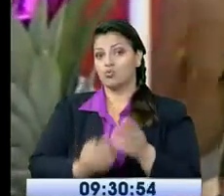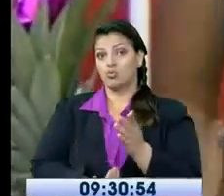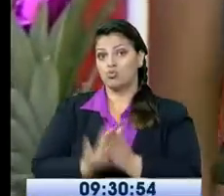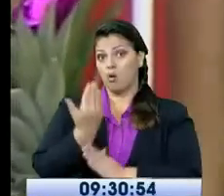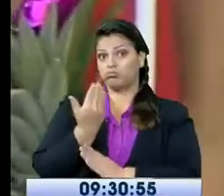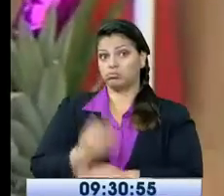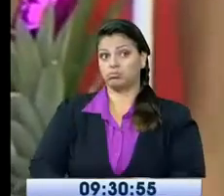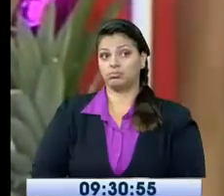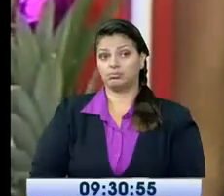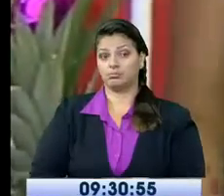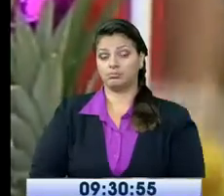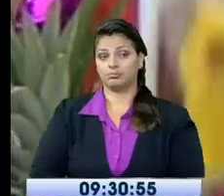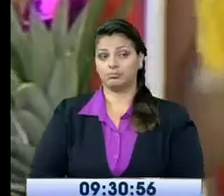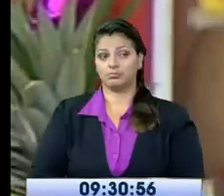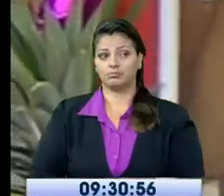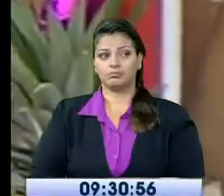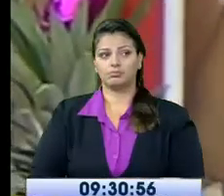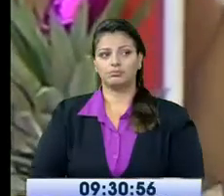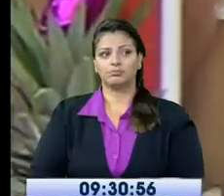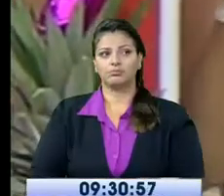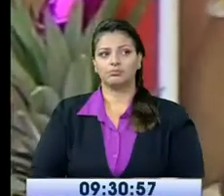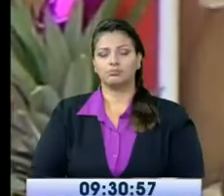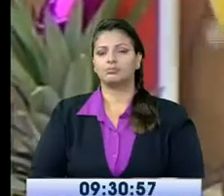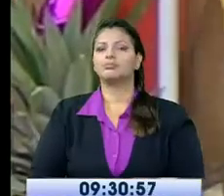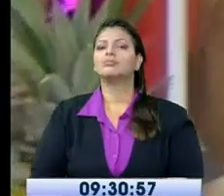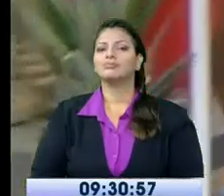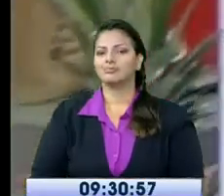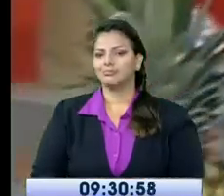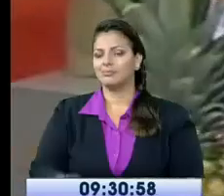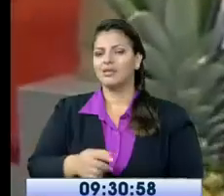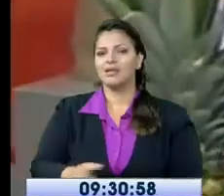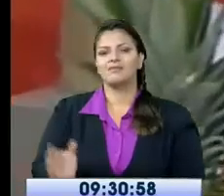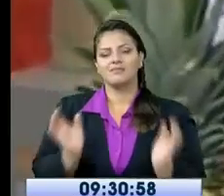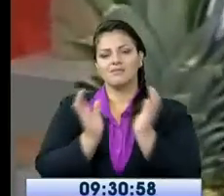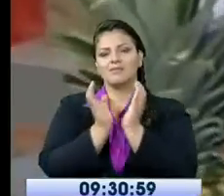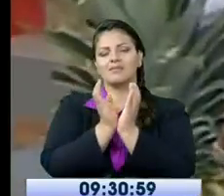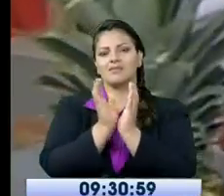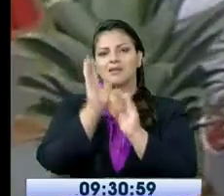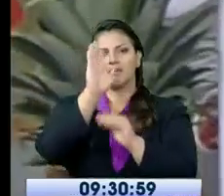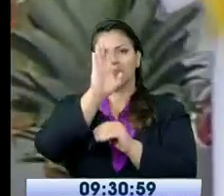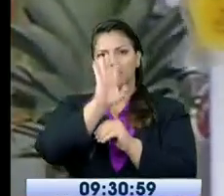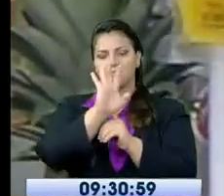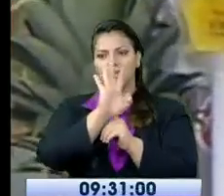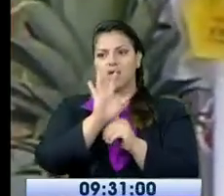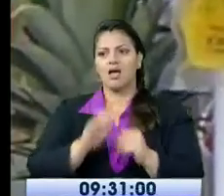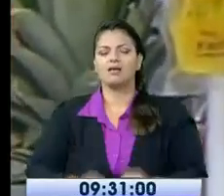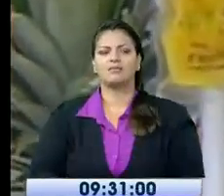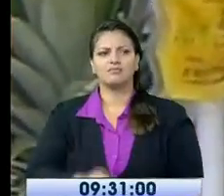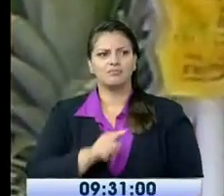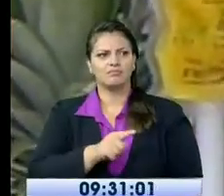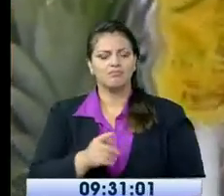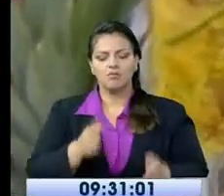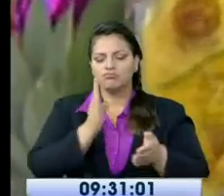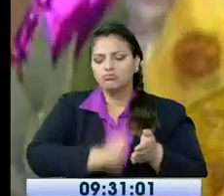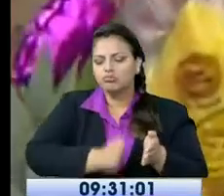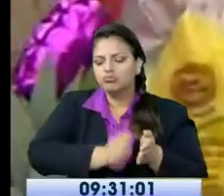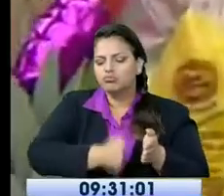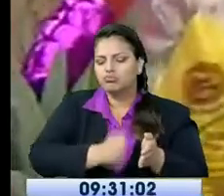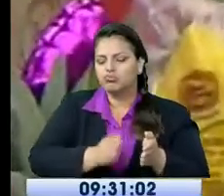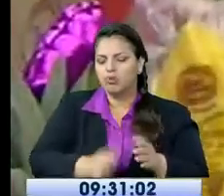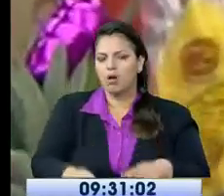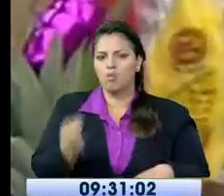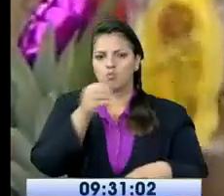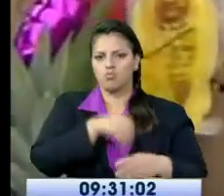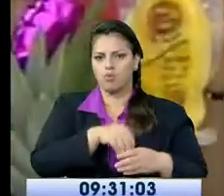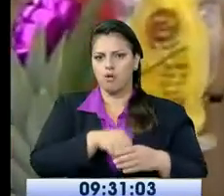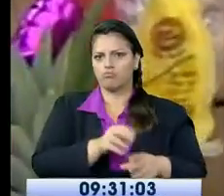mercado. Para los más pequeñitos, piña lunch, empacadita al vacío, ya viene con cubierto. Y 5 rodajas tenemos